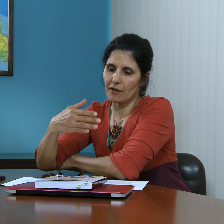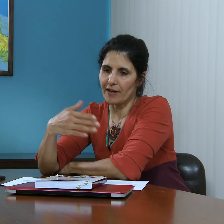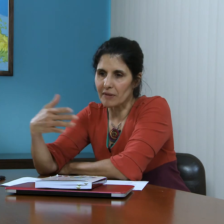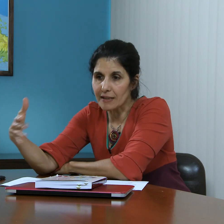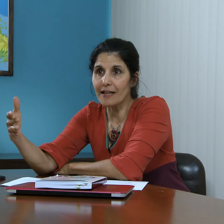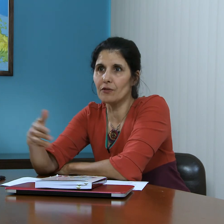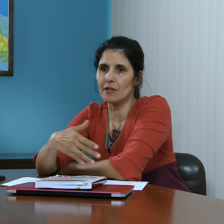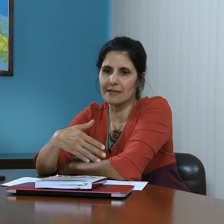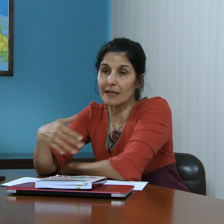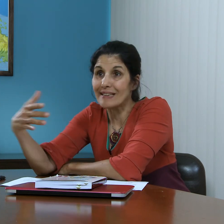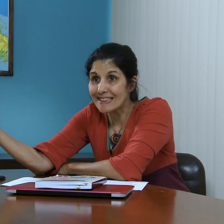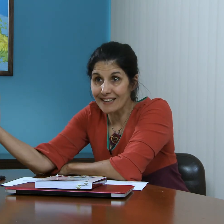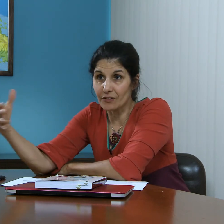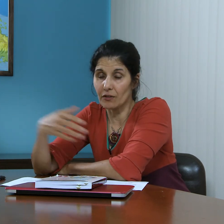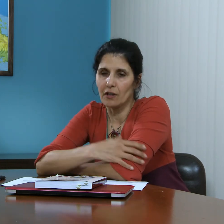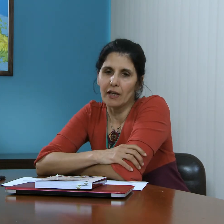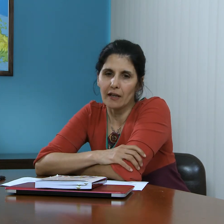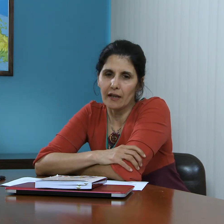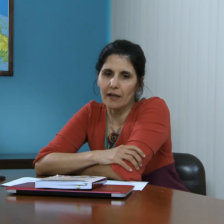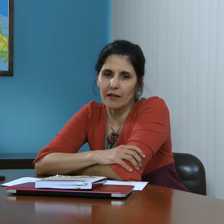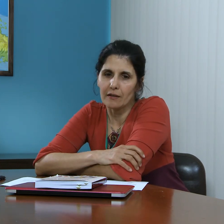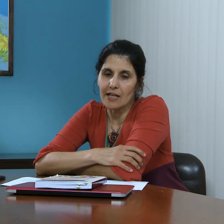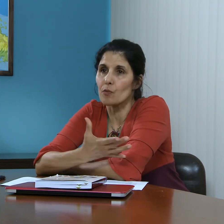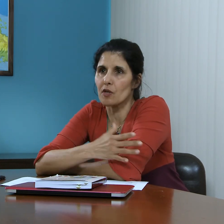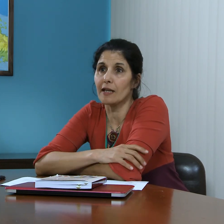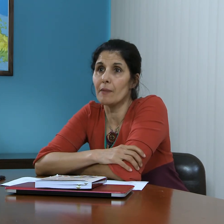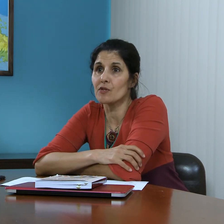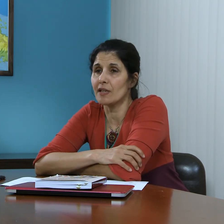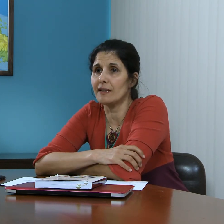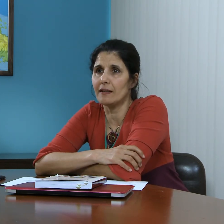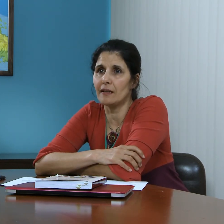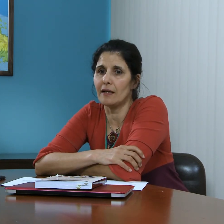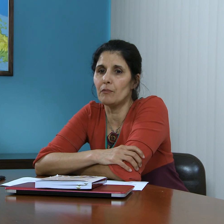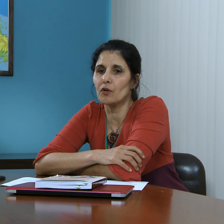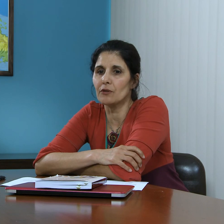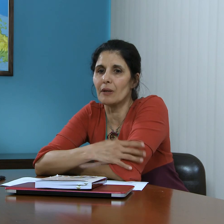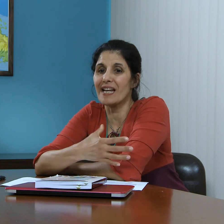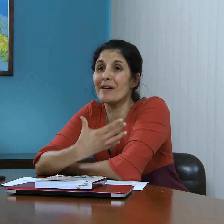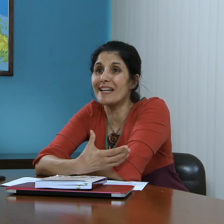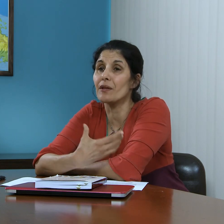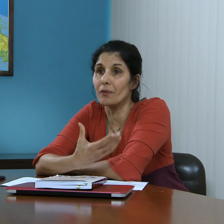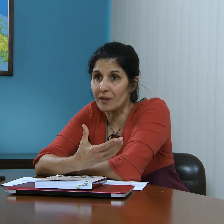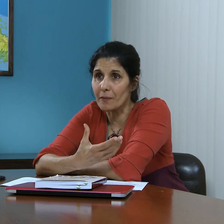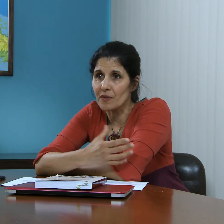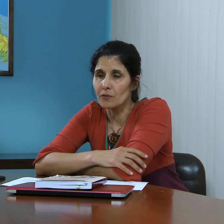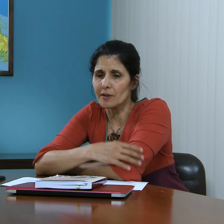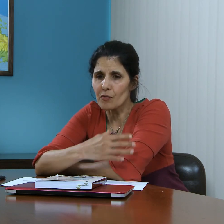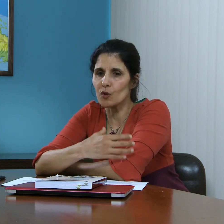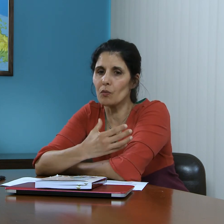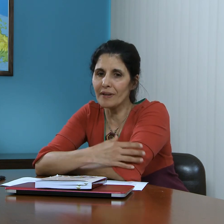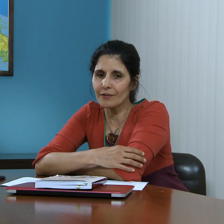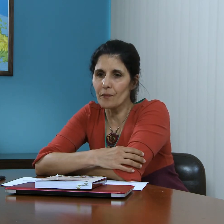van fragmentando y segmentando las opciones que las personas tienen y por lo tanto también las maneras de vivir.